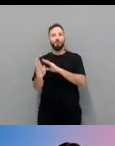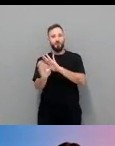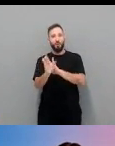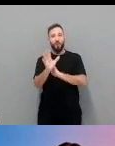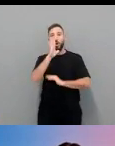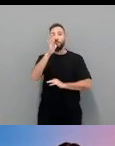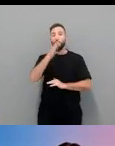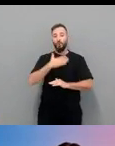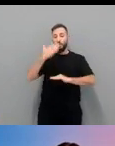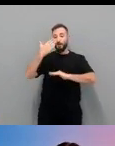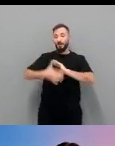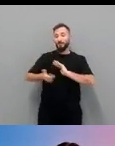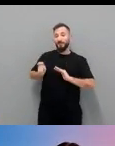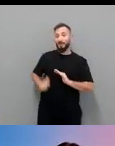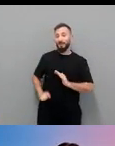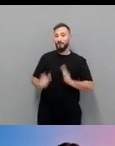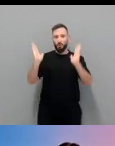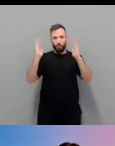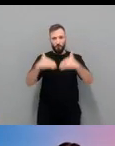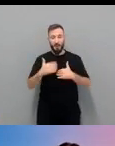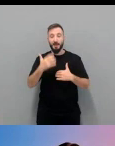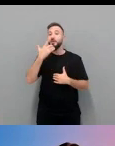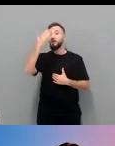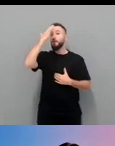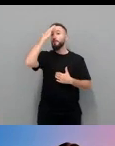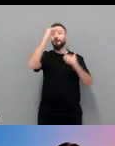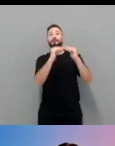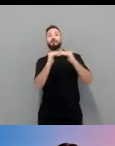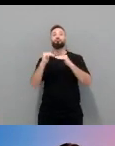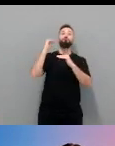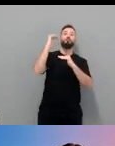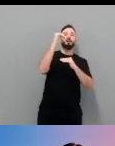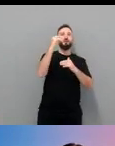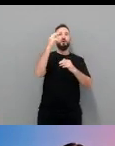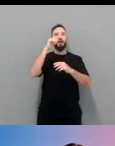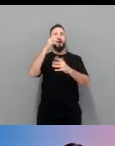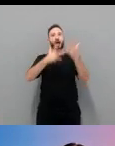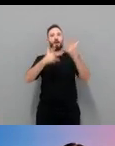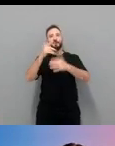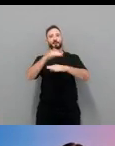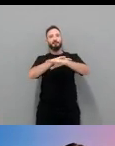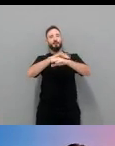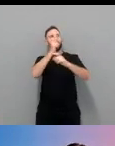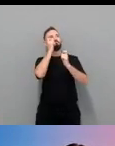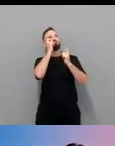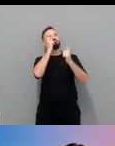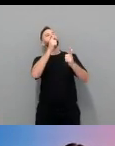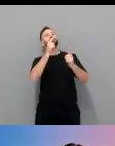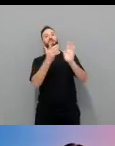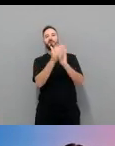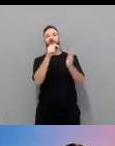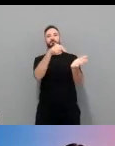límite de ingresos, pero si lo superamos y se entera la administración, nos hace luego devolver el dinero. Así que